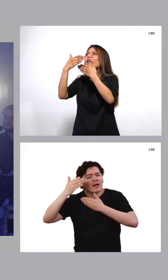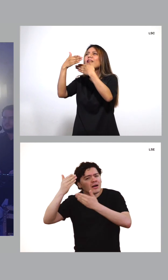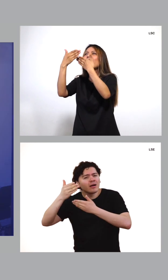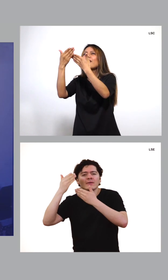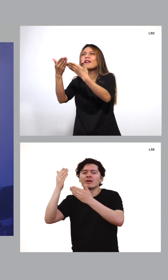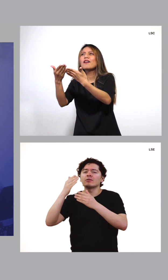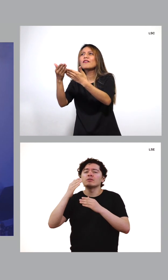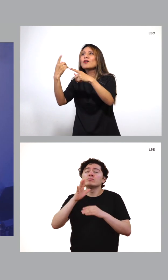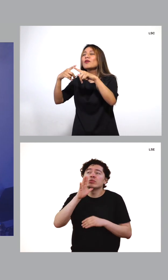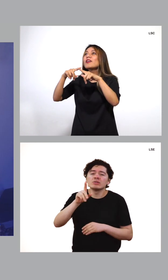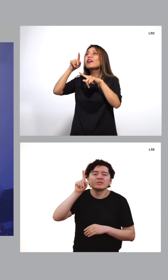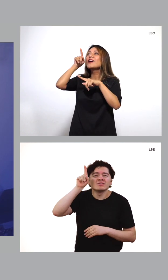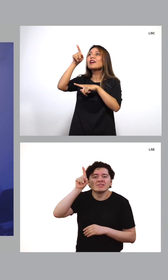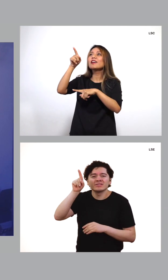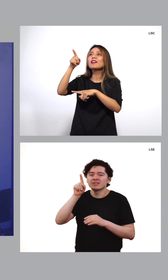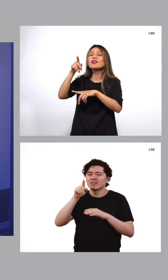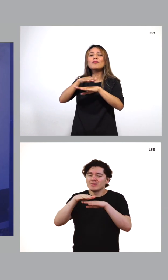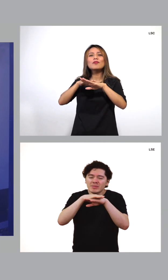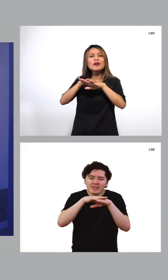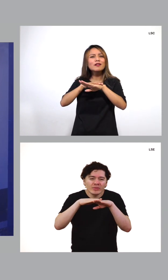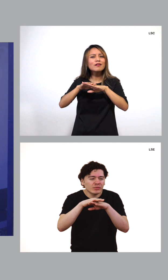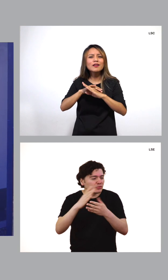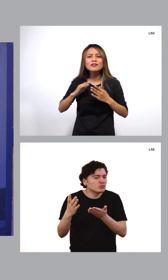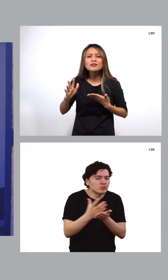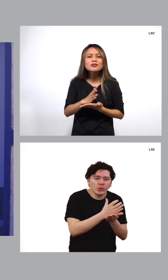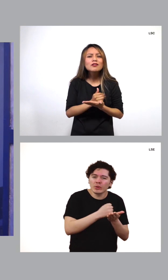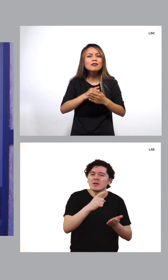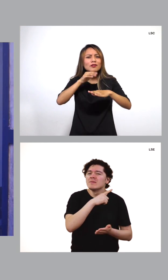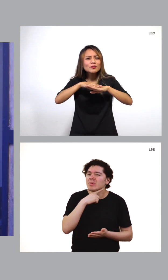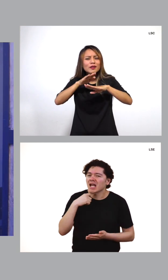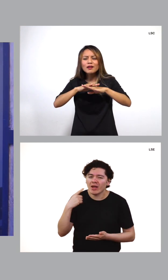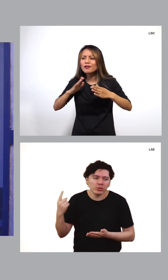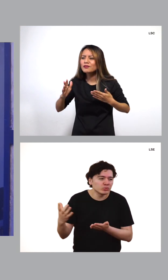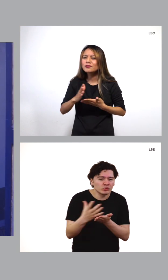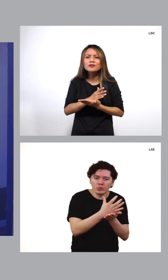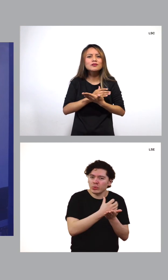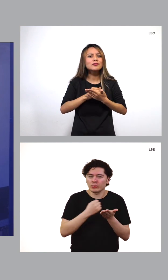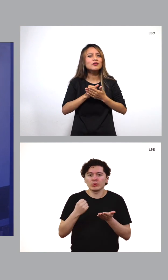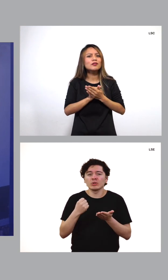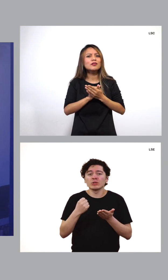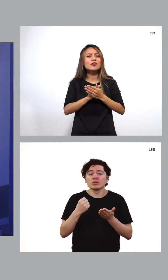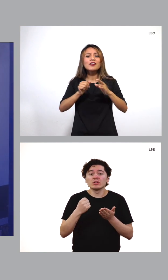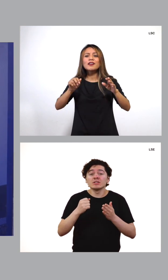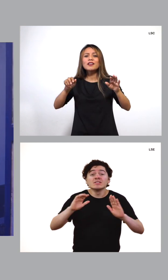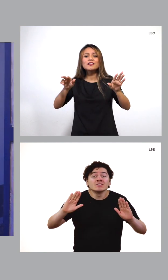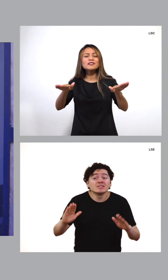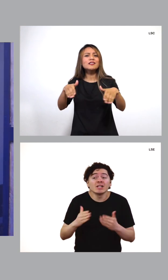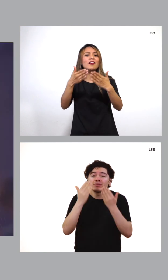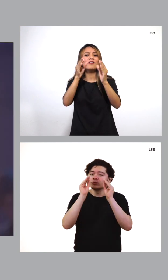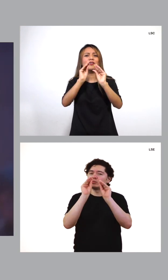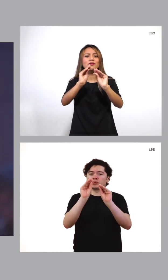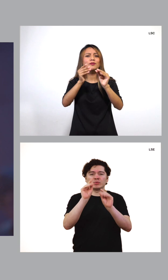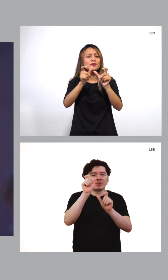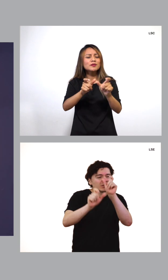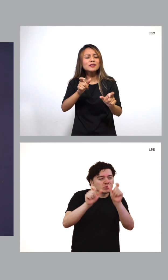Él perdona todos tus pecados y sana todas tus dolencias. Él rescata tu vida del sepulcro y te cubre de